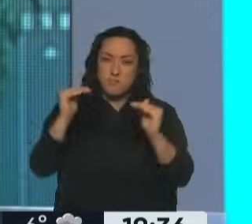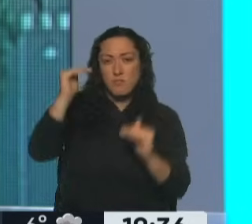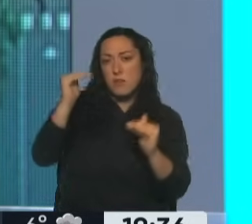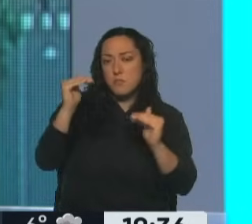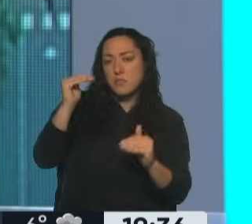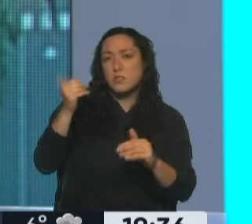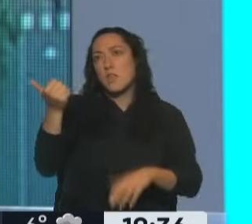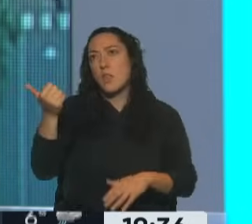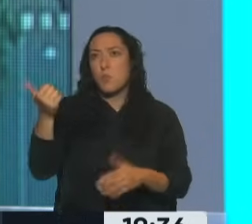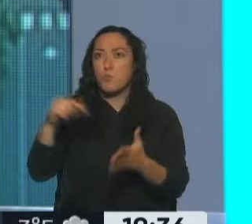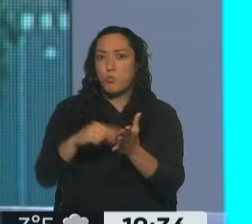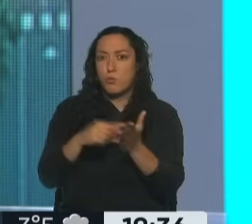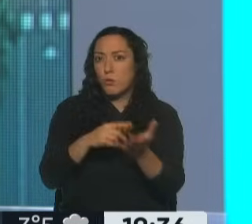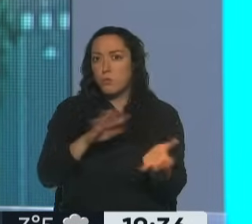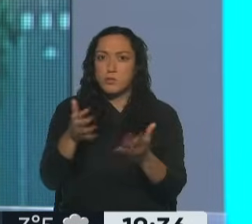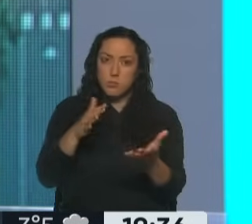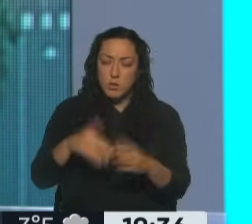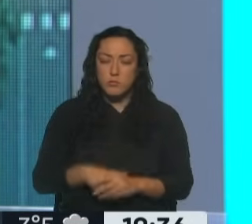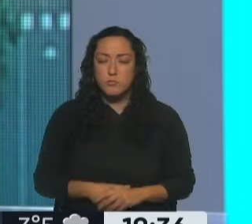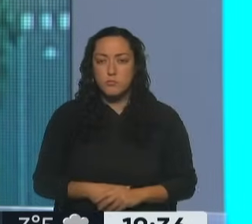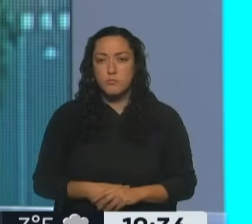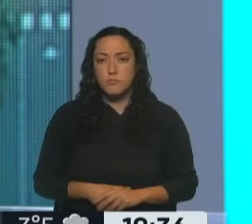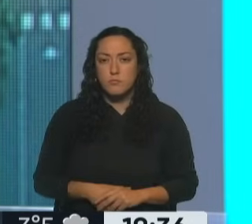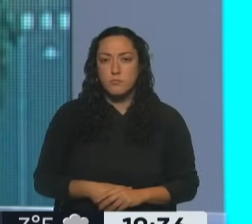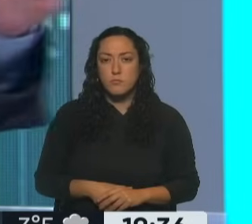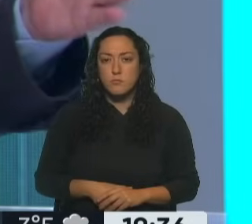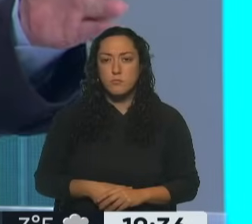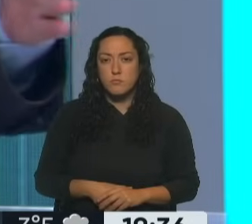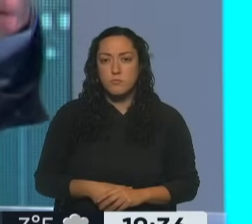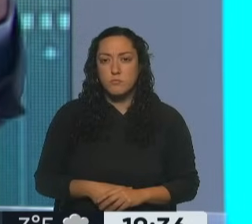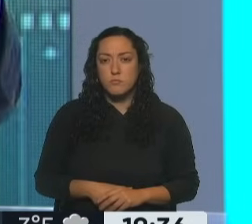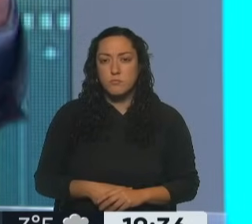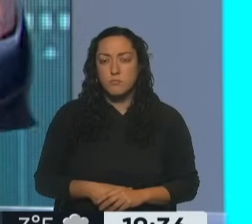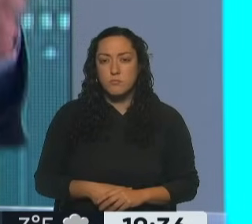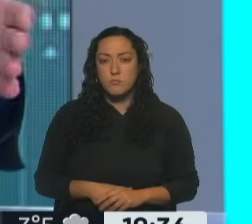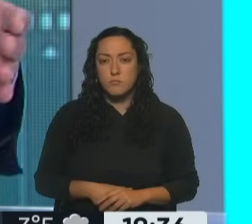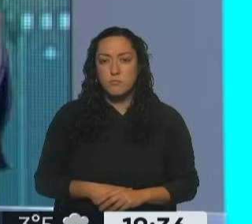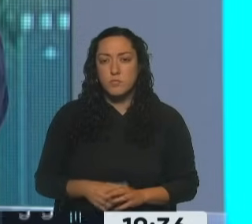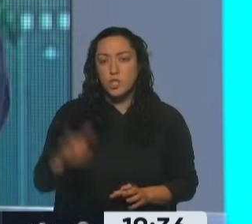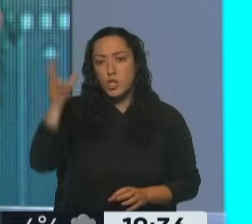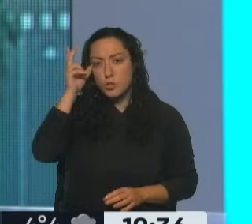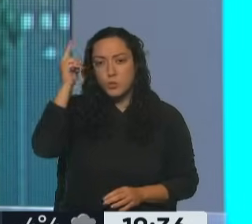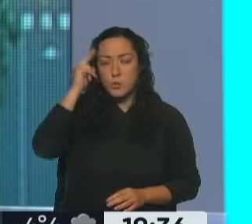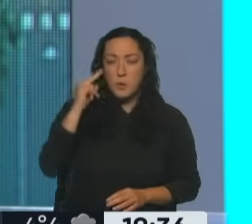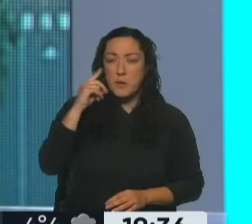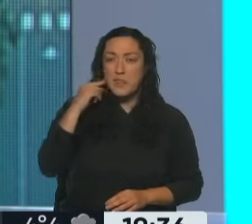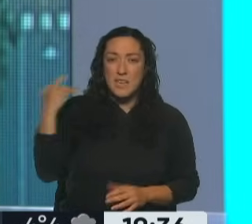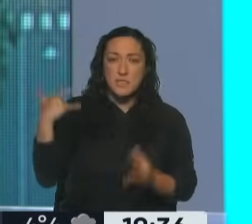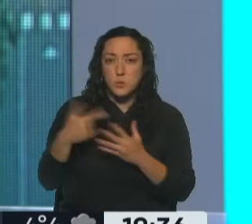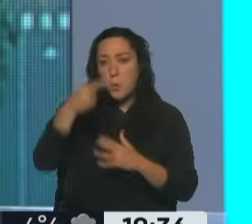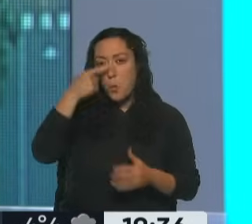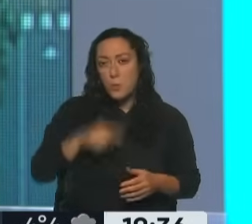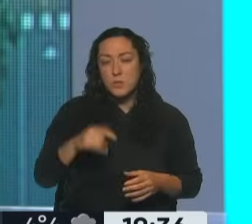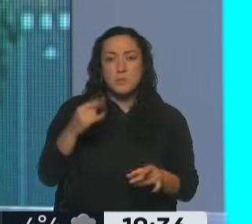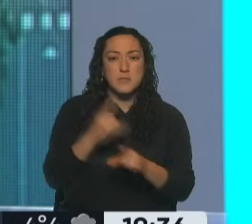de 6 puntos en algún momento. Pero los últimos 8 o 9 días estuvo siempre